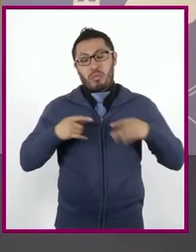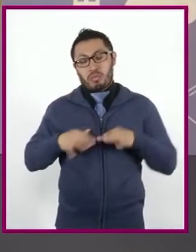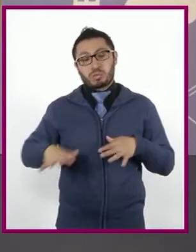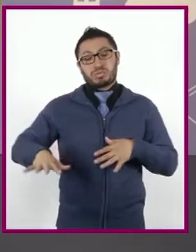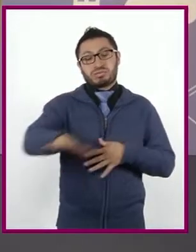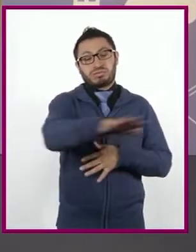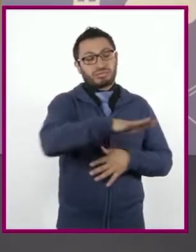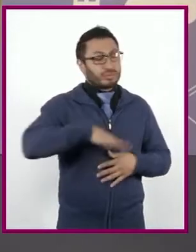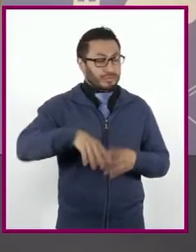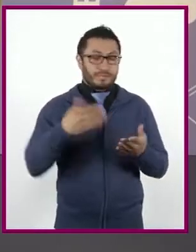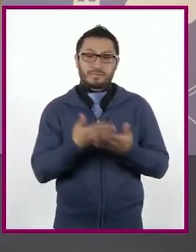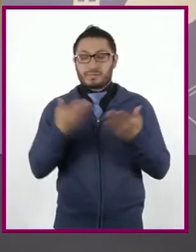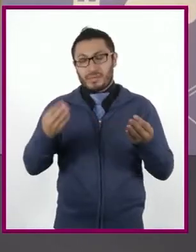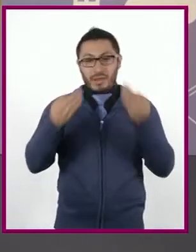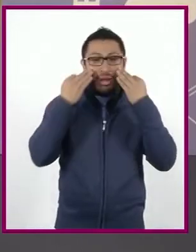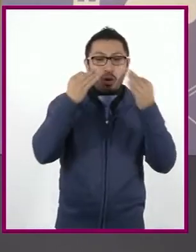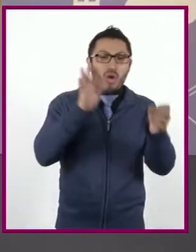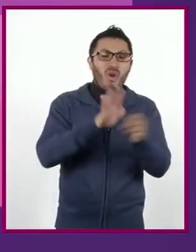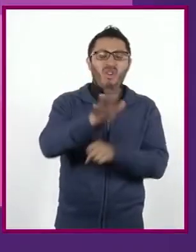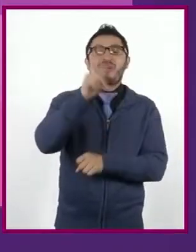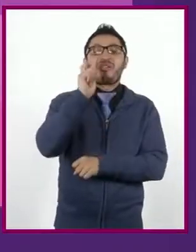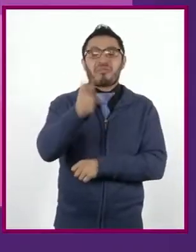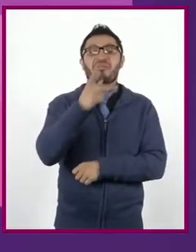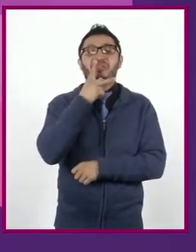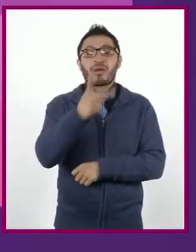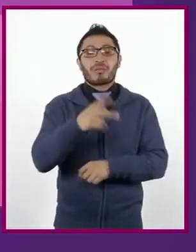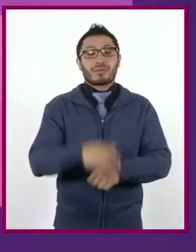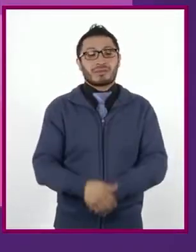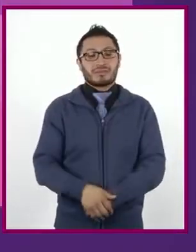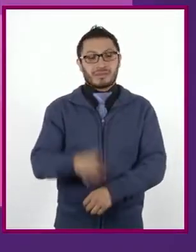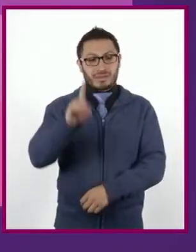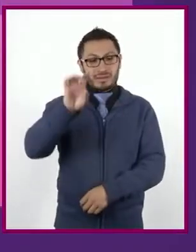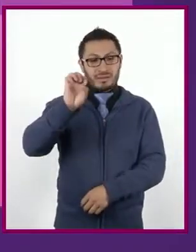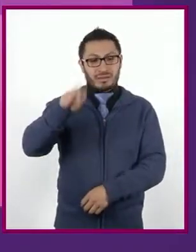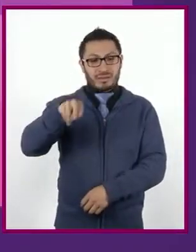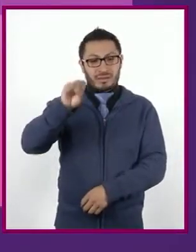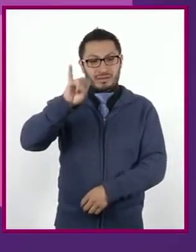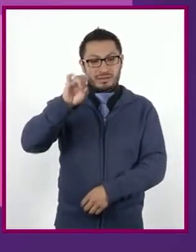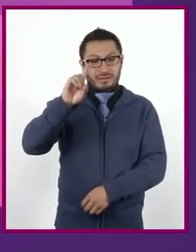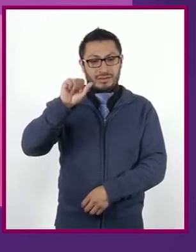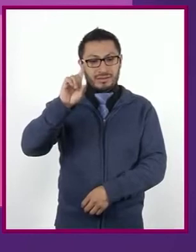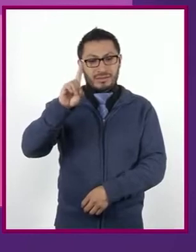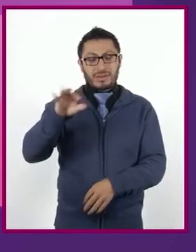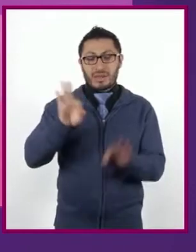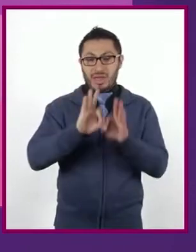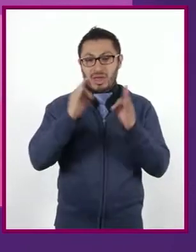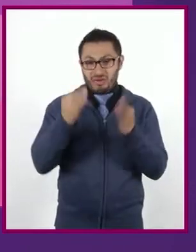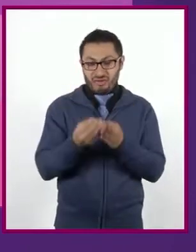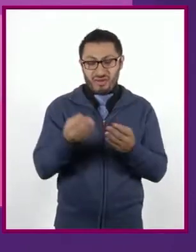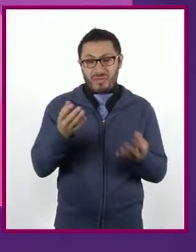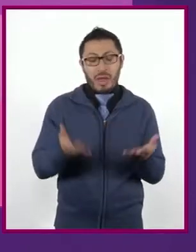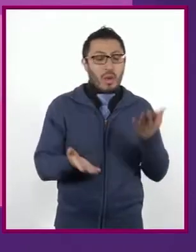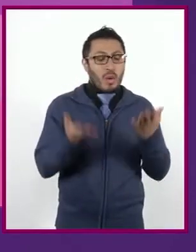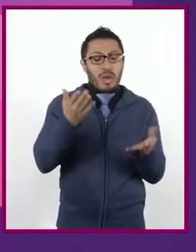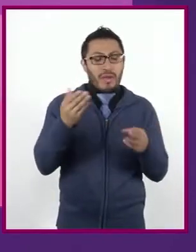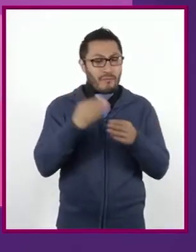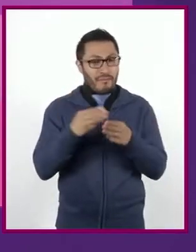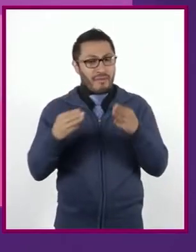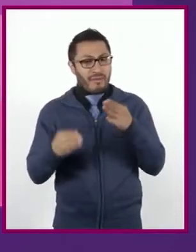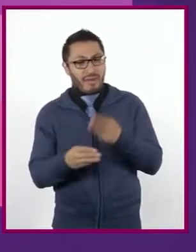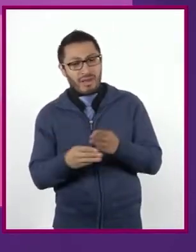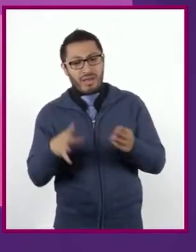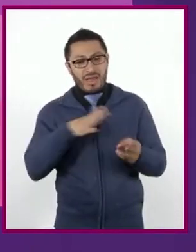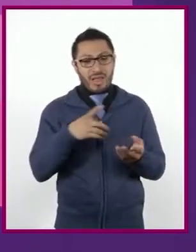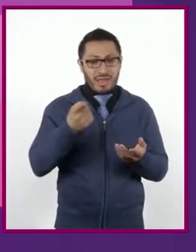bien, veamos qué es la densidad. La densidad es la medida de la cantidad de material que se